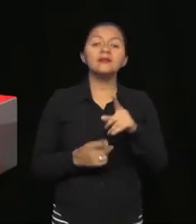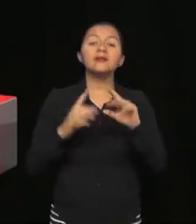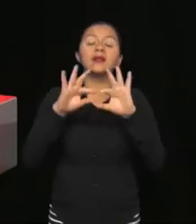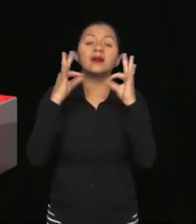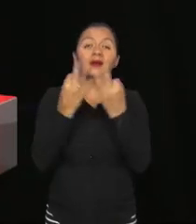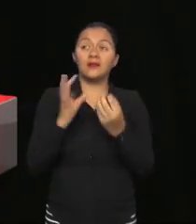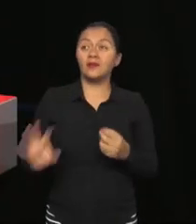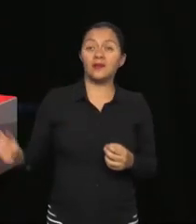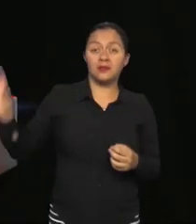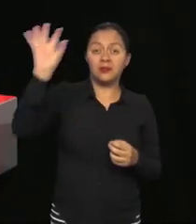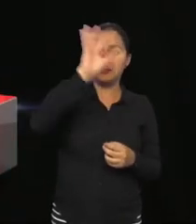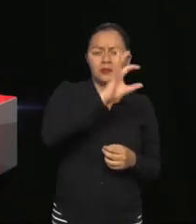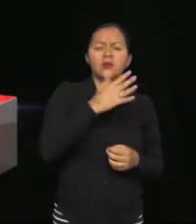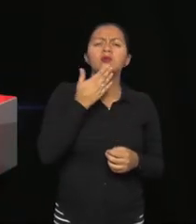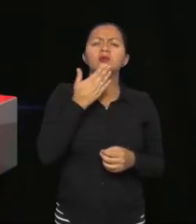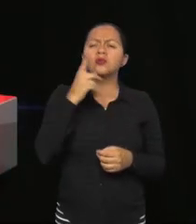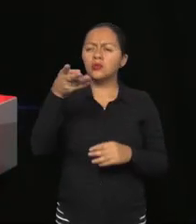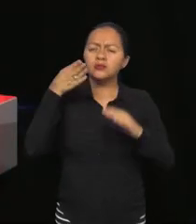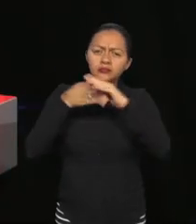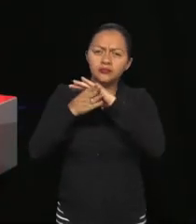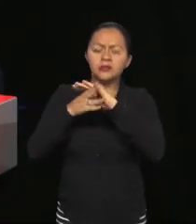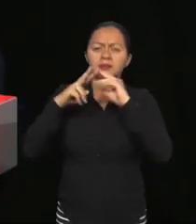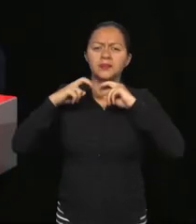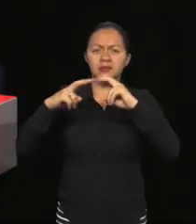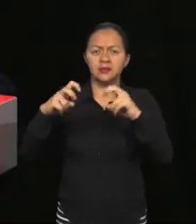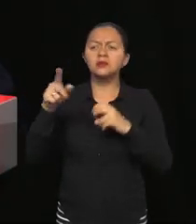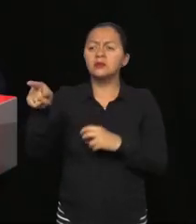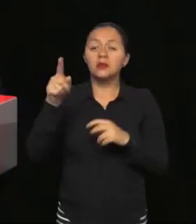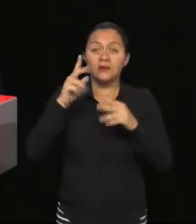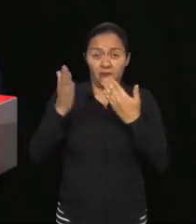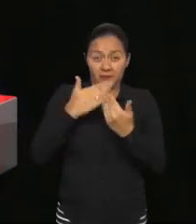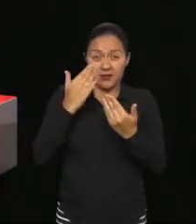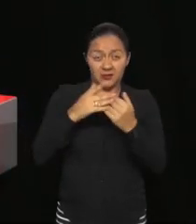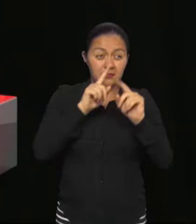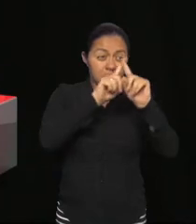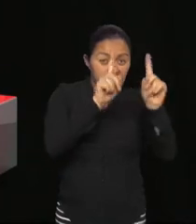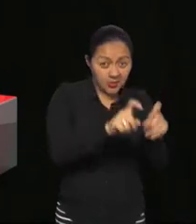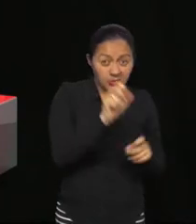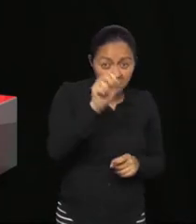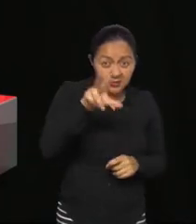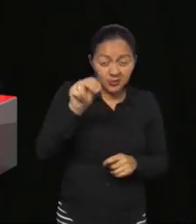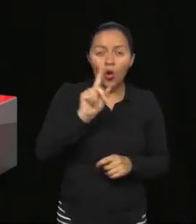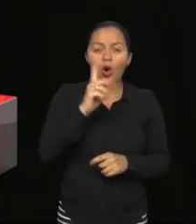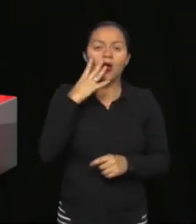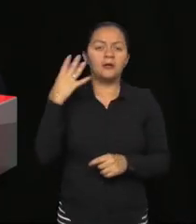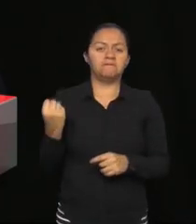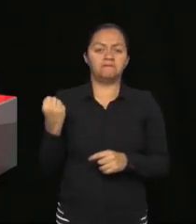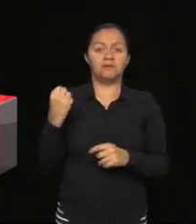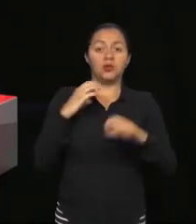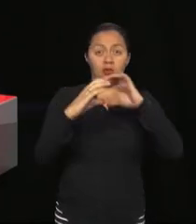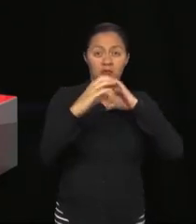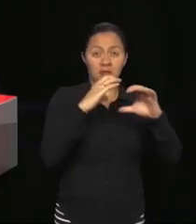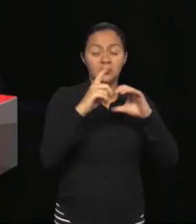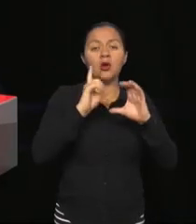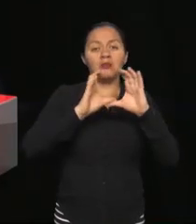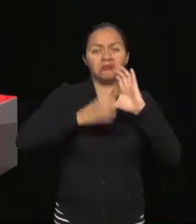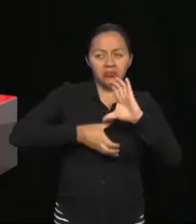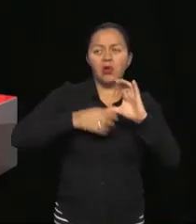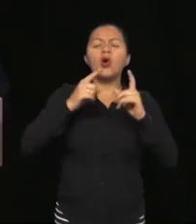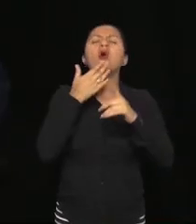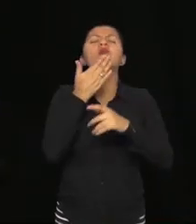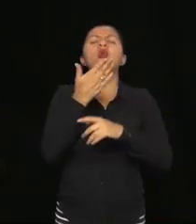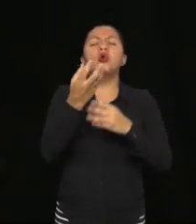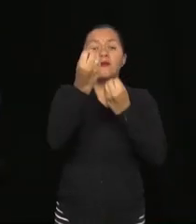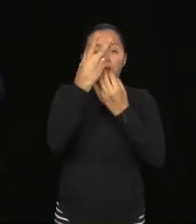país, ¿qué tan fácil fue abordar la sexualidad con las personas con discapacidad? ¿Qué tan fácil fue conversar con ellas y obtener información